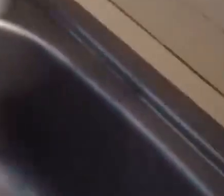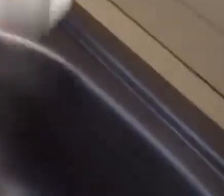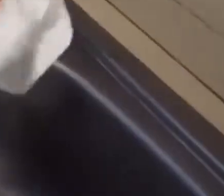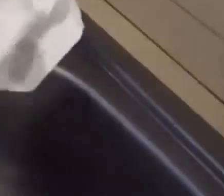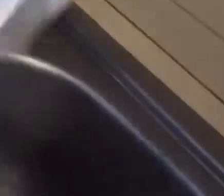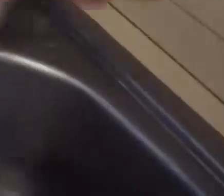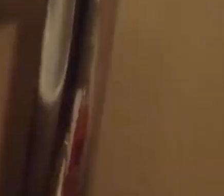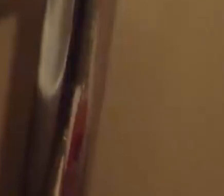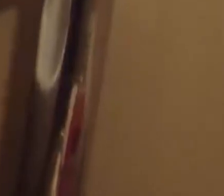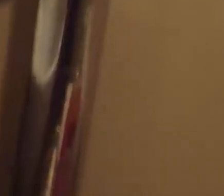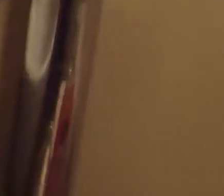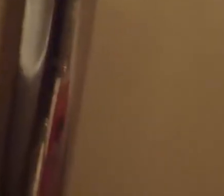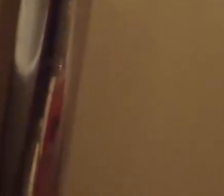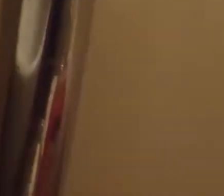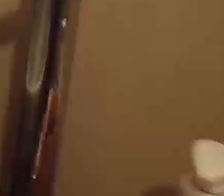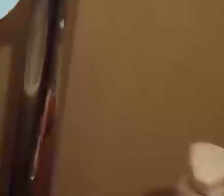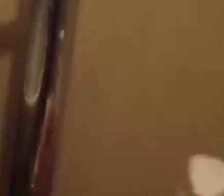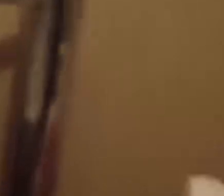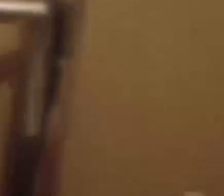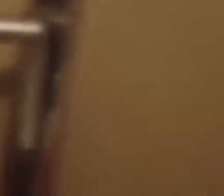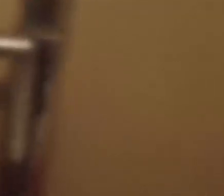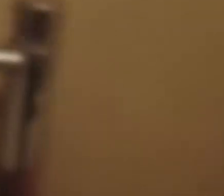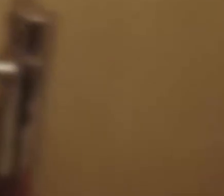de la COVID-19.